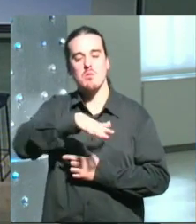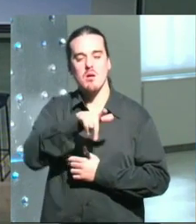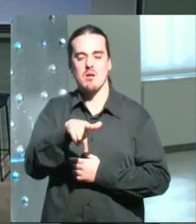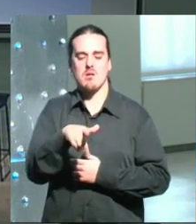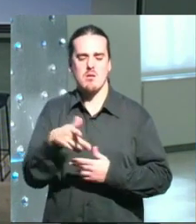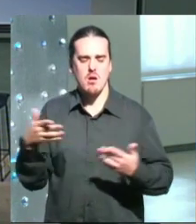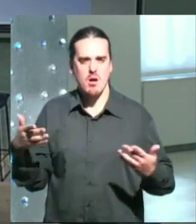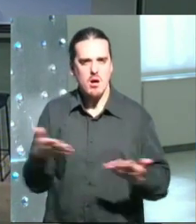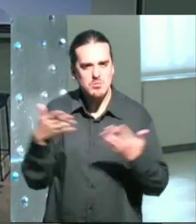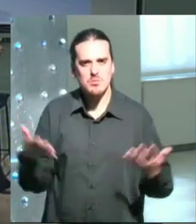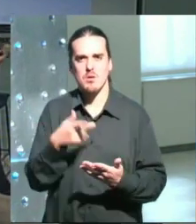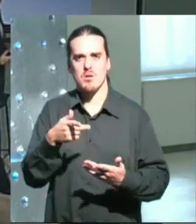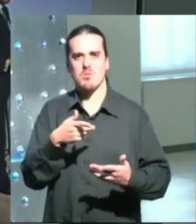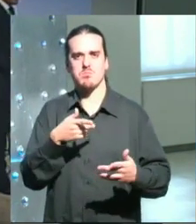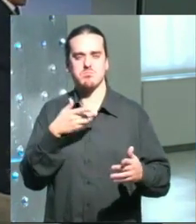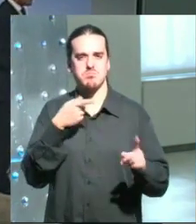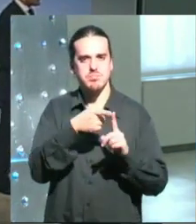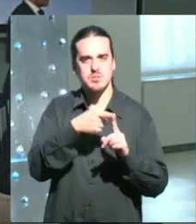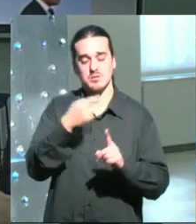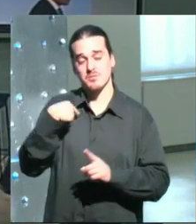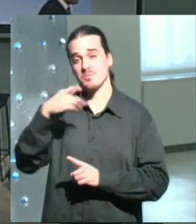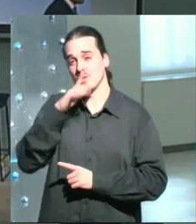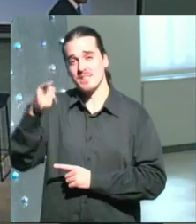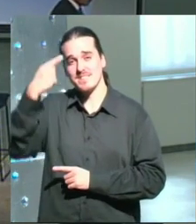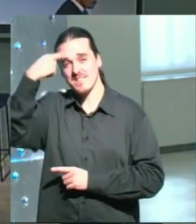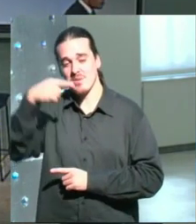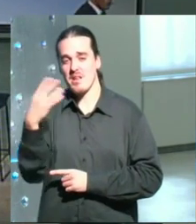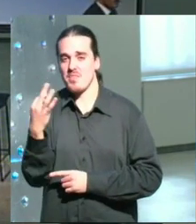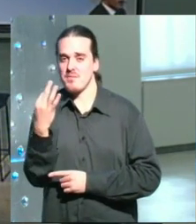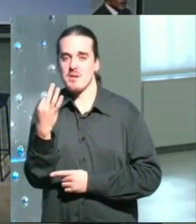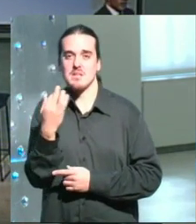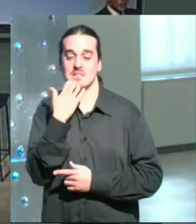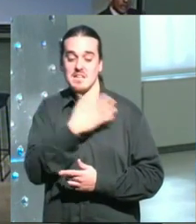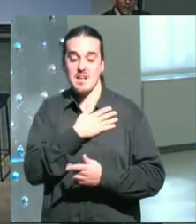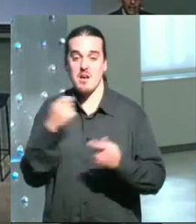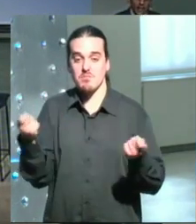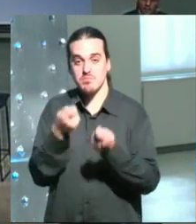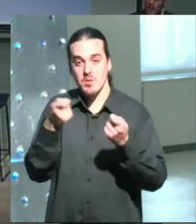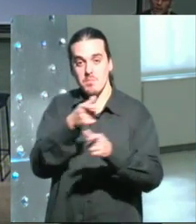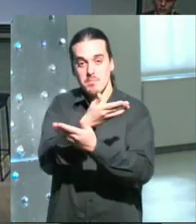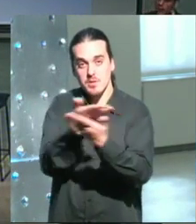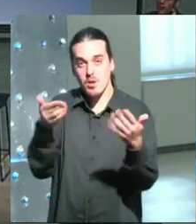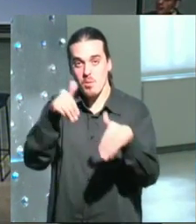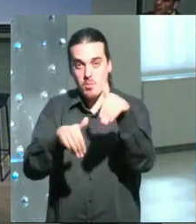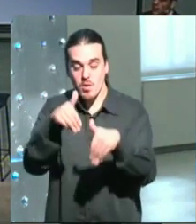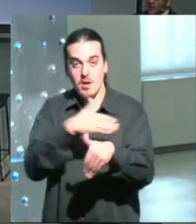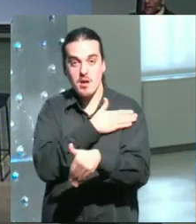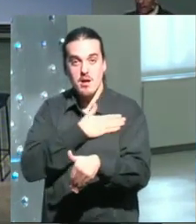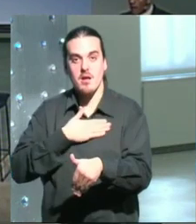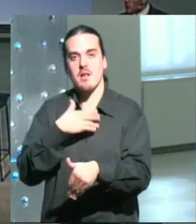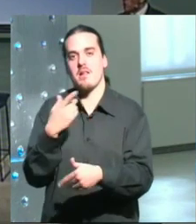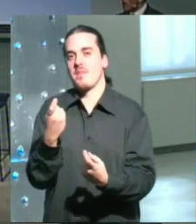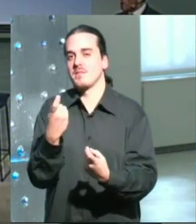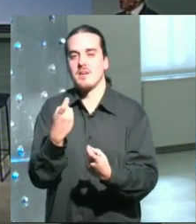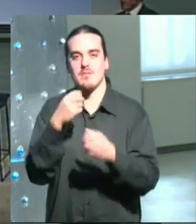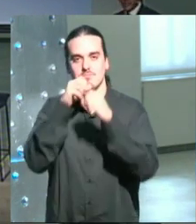y de empatizar con el electorado tenía que ser el boca a boca, el tú a tú, el día a día, y que estábamos